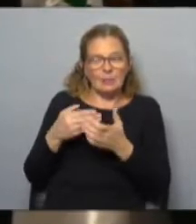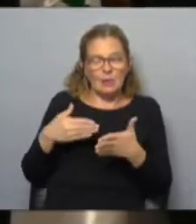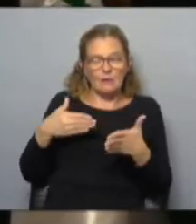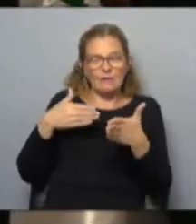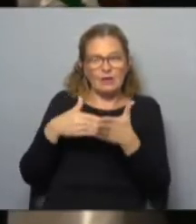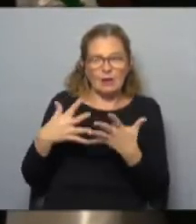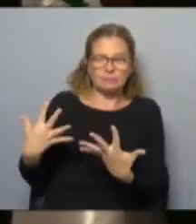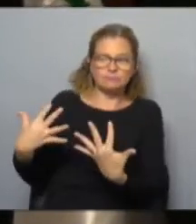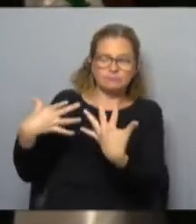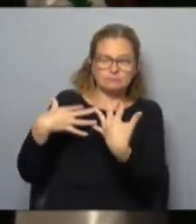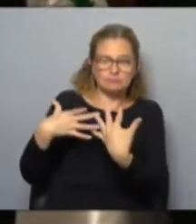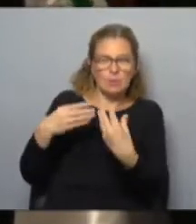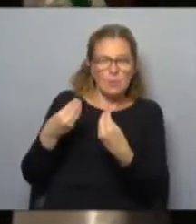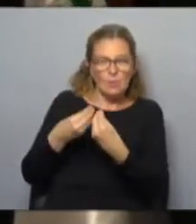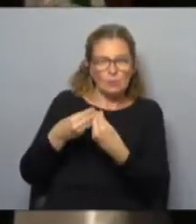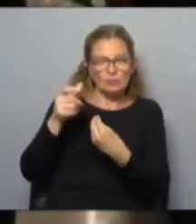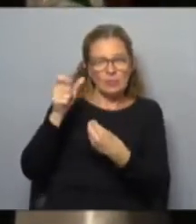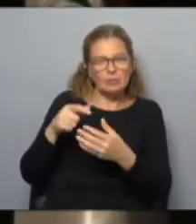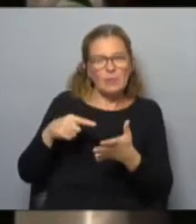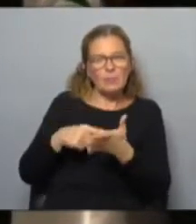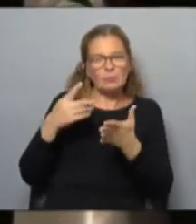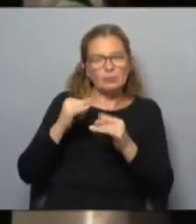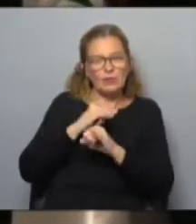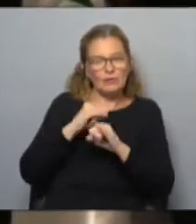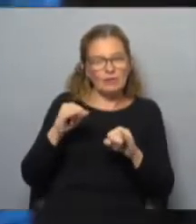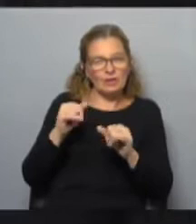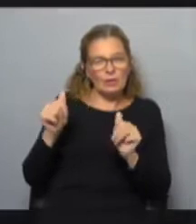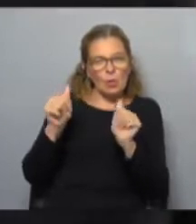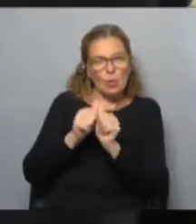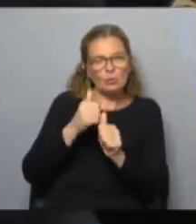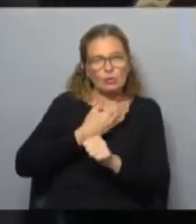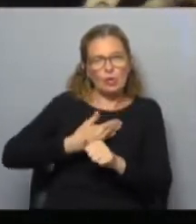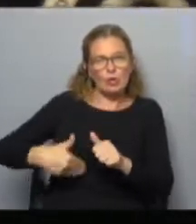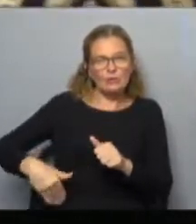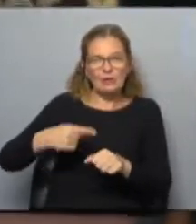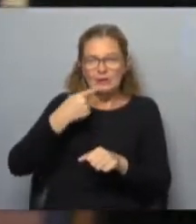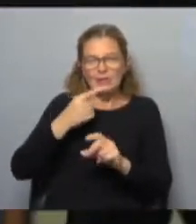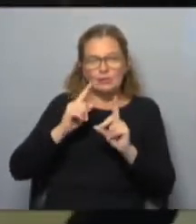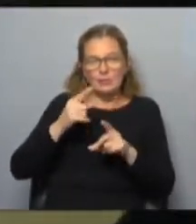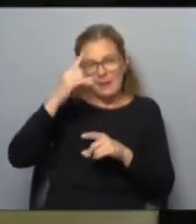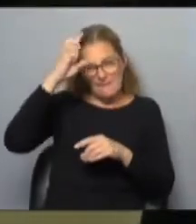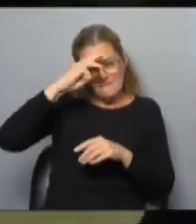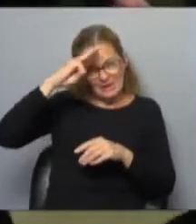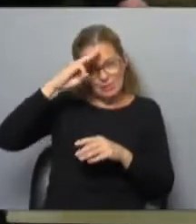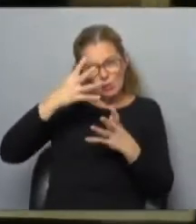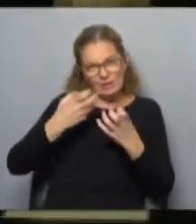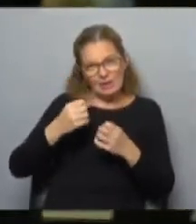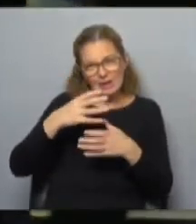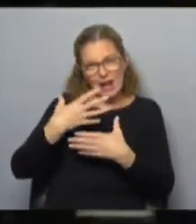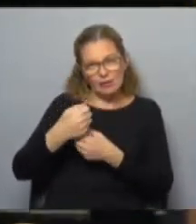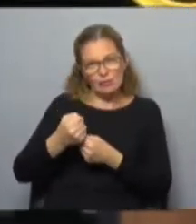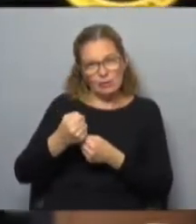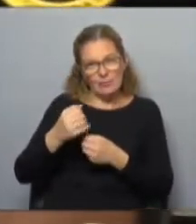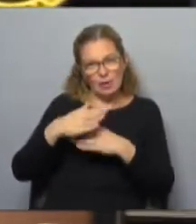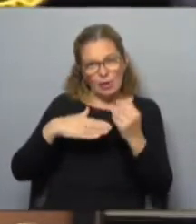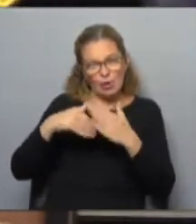migratorio destacando su misión de poner punto final a dicho fenómeno junto a los gobiernos y dijo que México pretende ayudar para conseguir y lograr